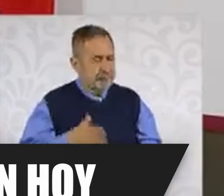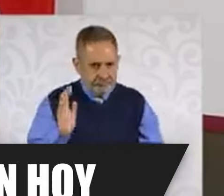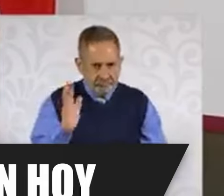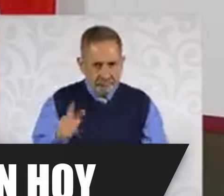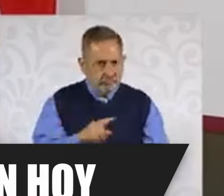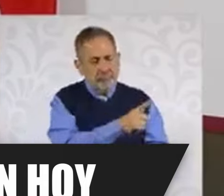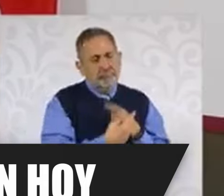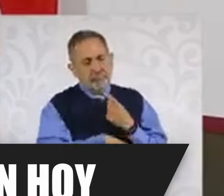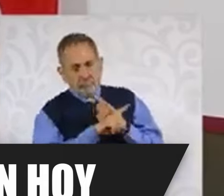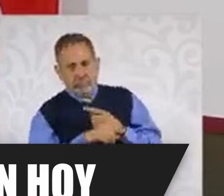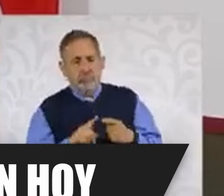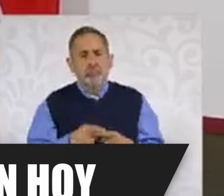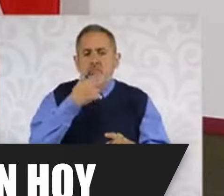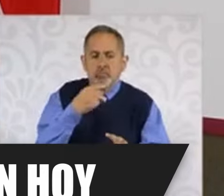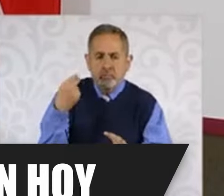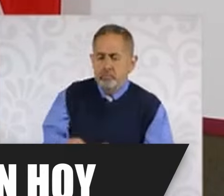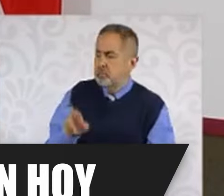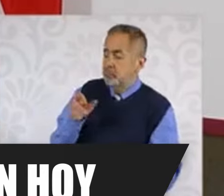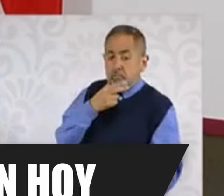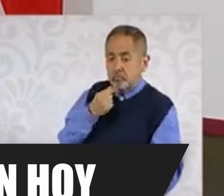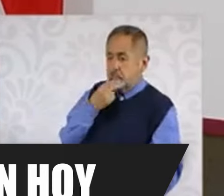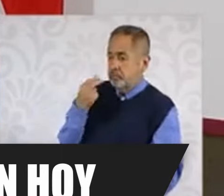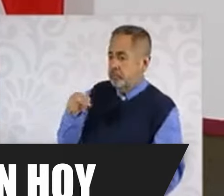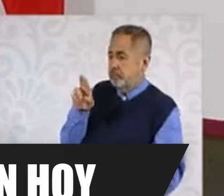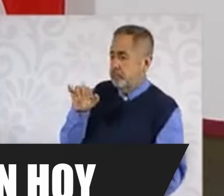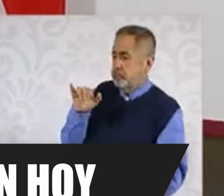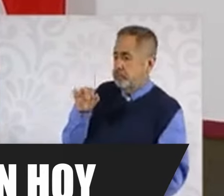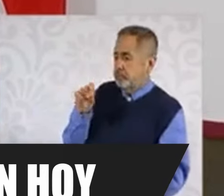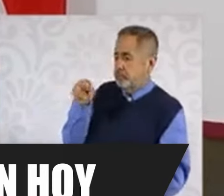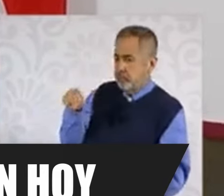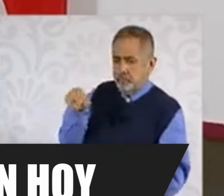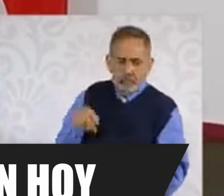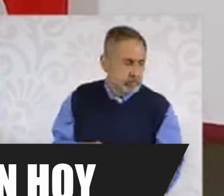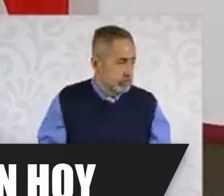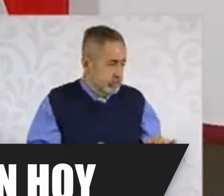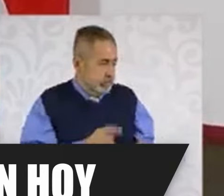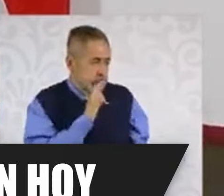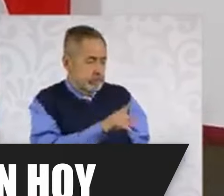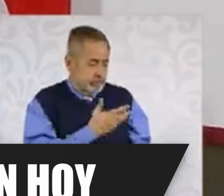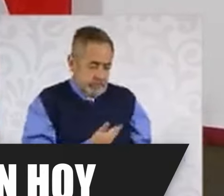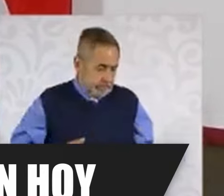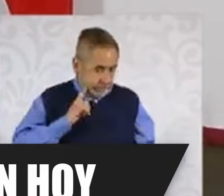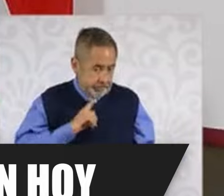de delitos sexuales. Ricardo N. Sí. Entonces, pues ahí está,